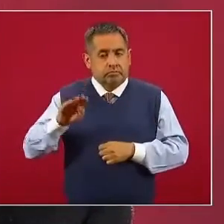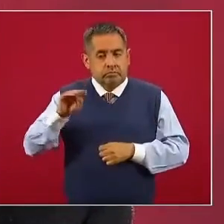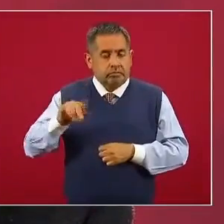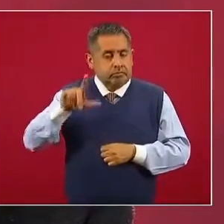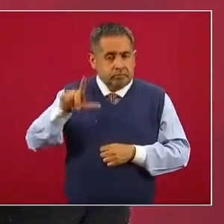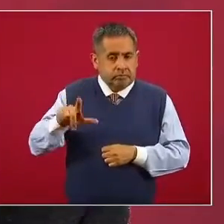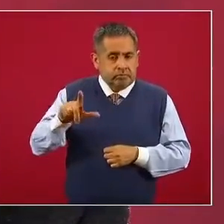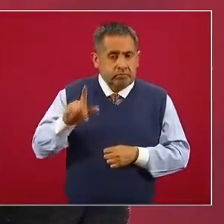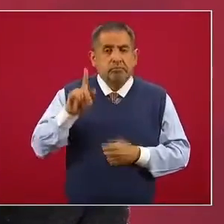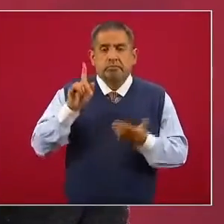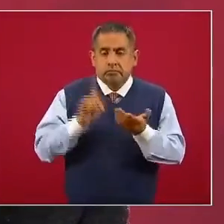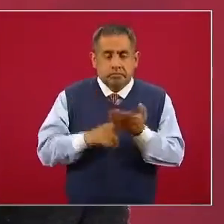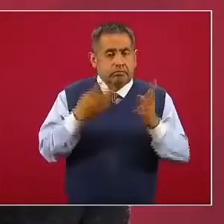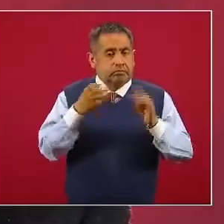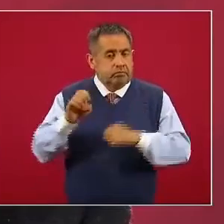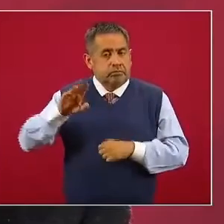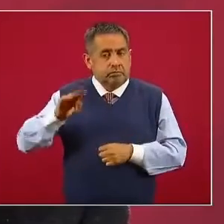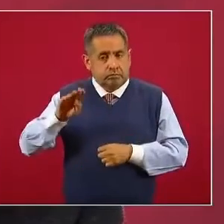1997,